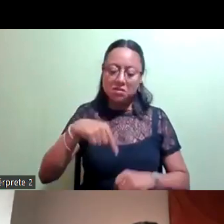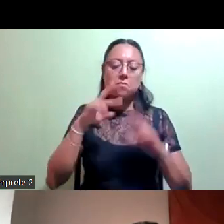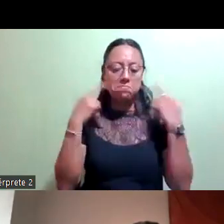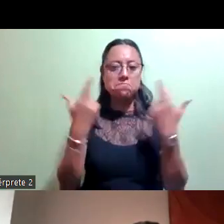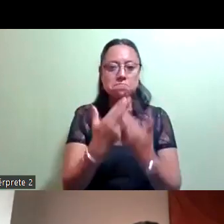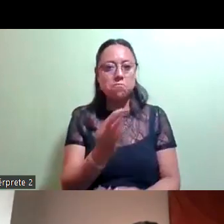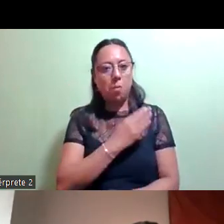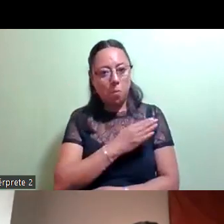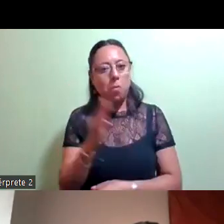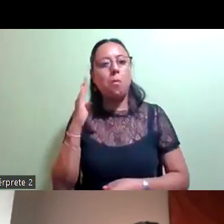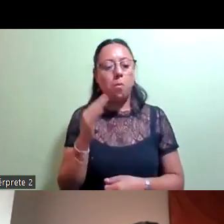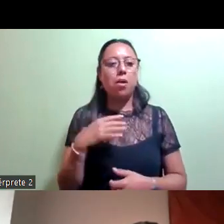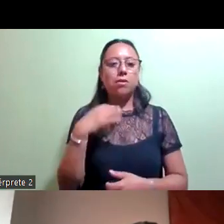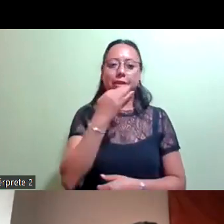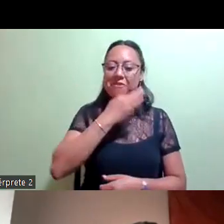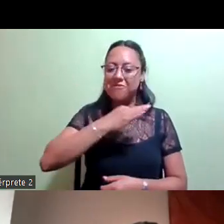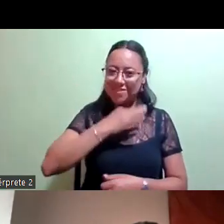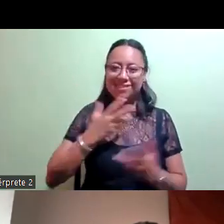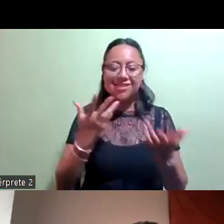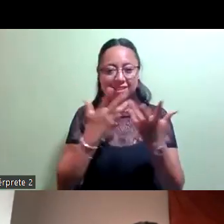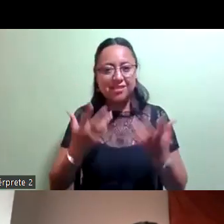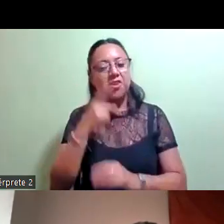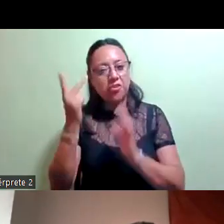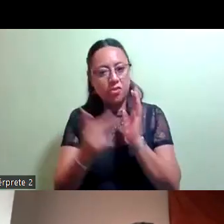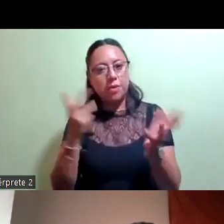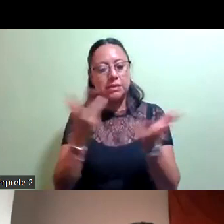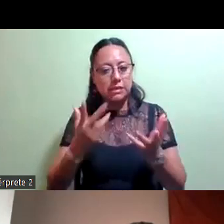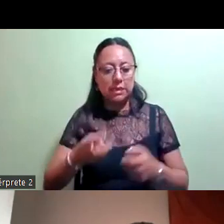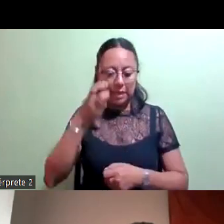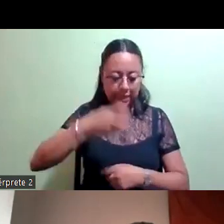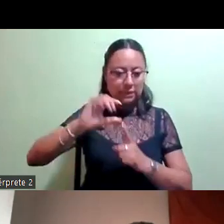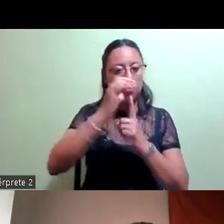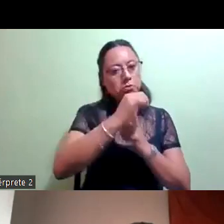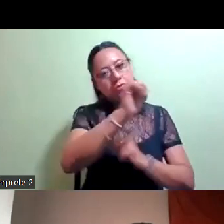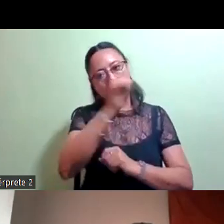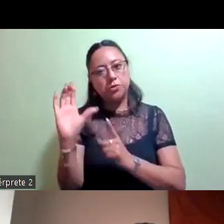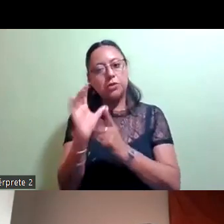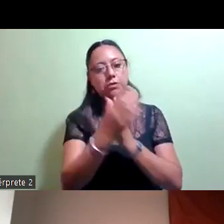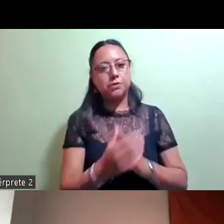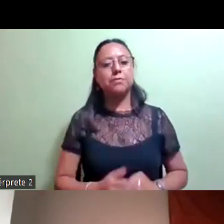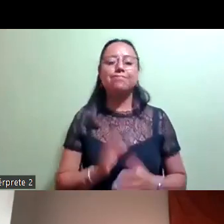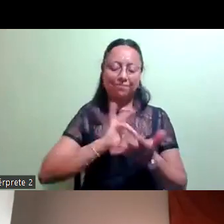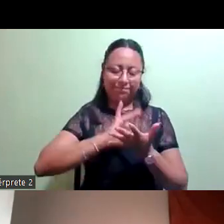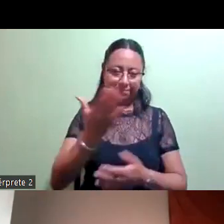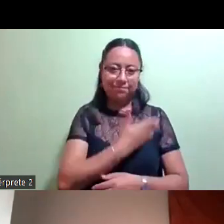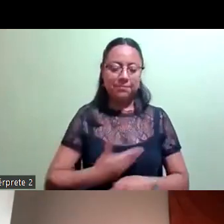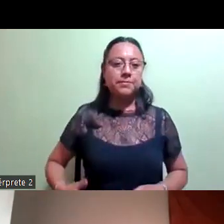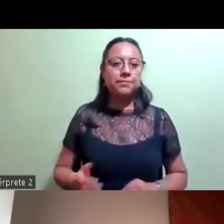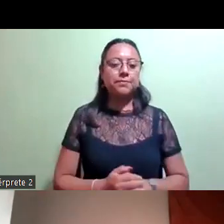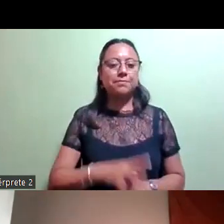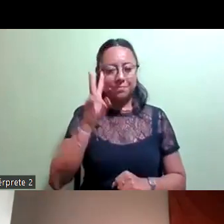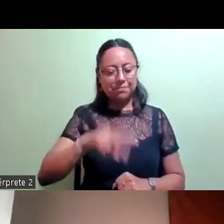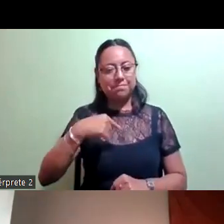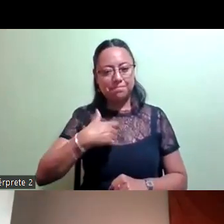celebrarla y hay que tratar de repetirla en esta y otras comisiones. Felicidades, presidente. De verdad, yo quiero